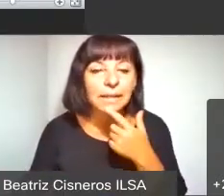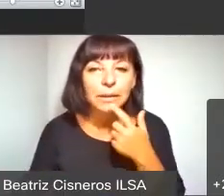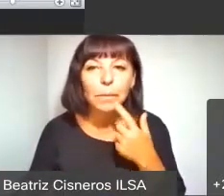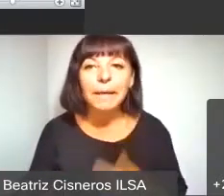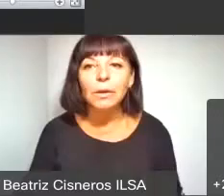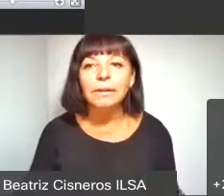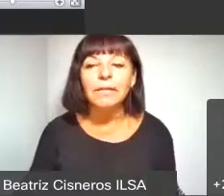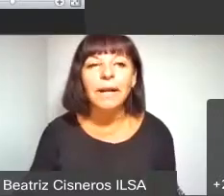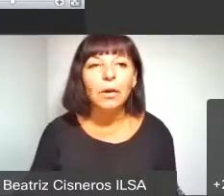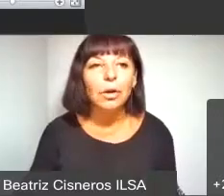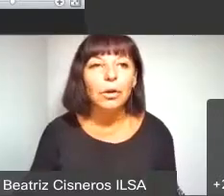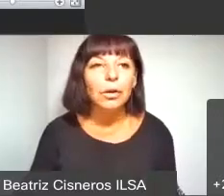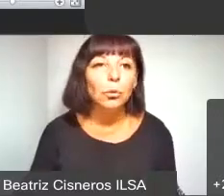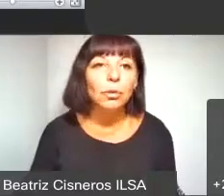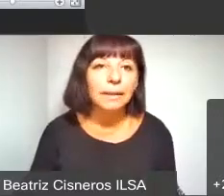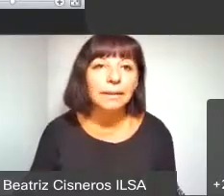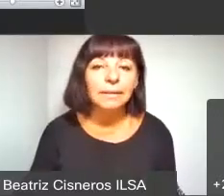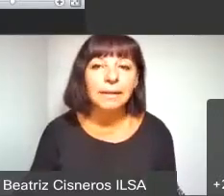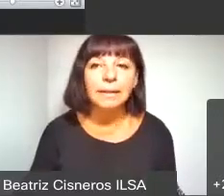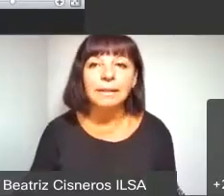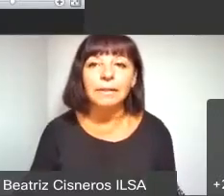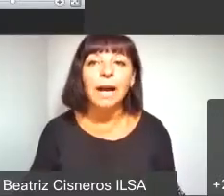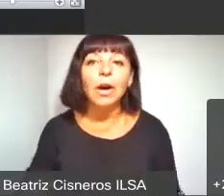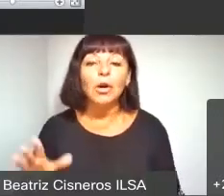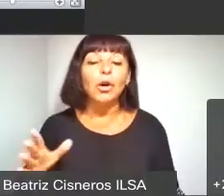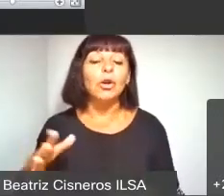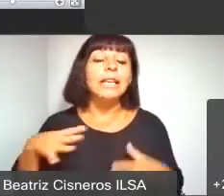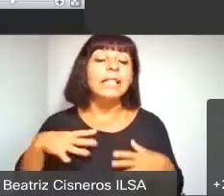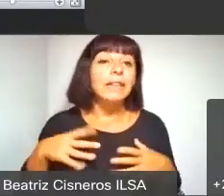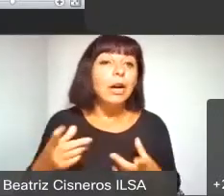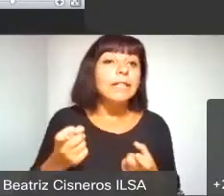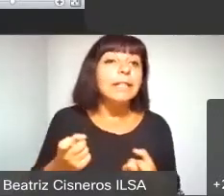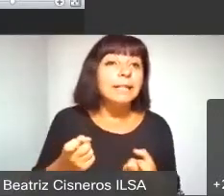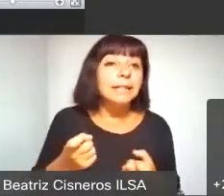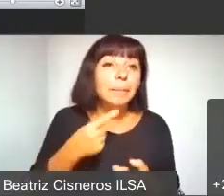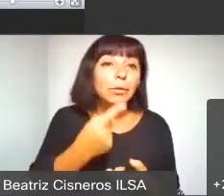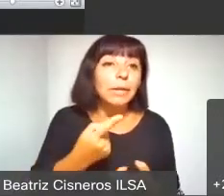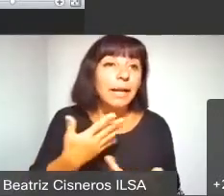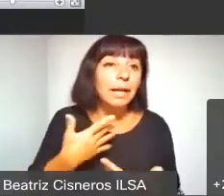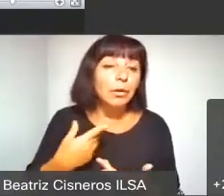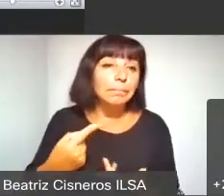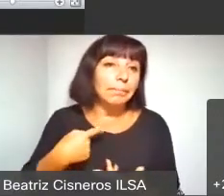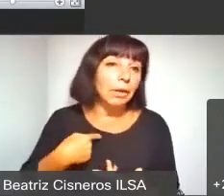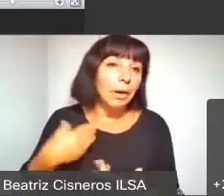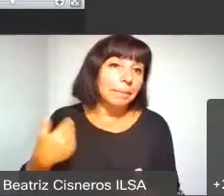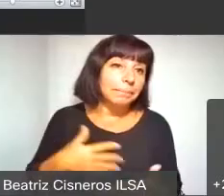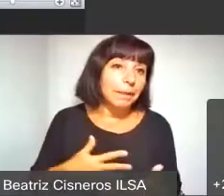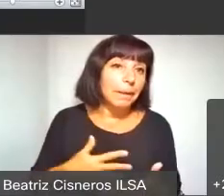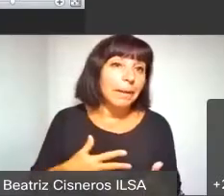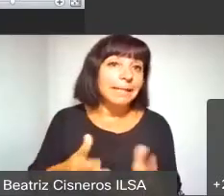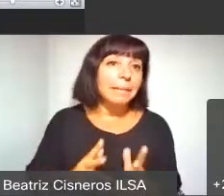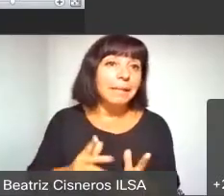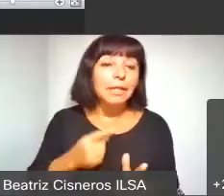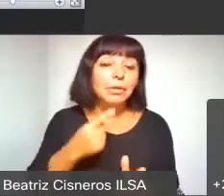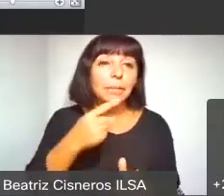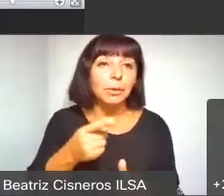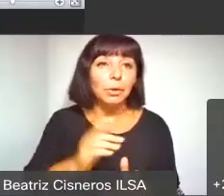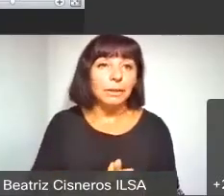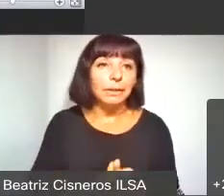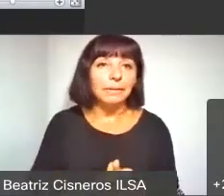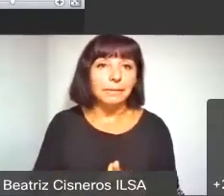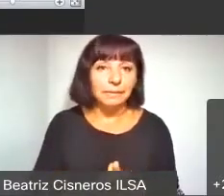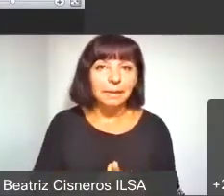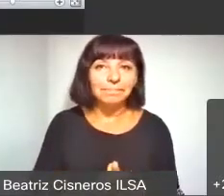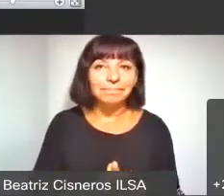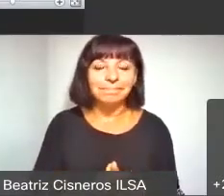Bien, yo voy a hacer un medio entre Franco y ustedes, así que si Franco necesita preguntar algo, me va a decir a mí y yo les